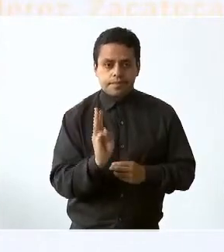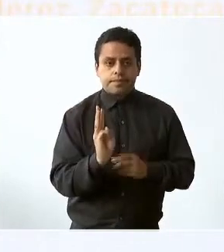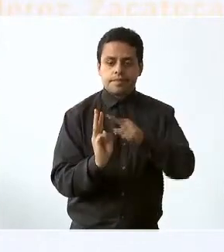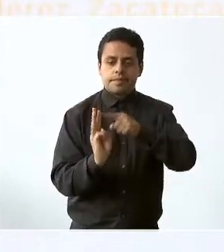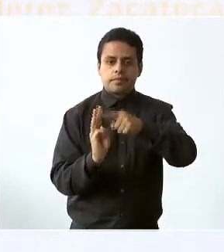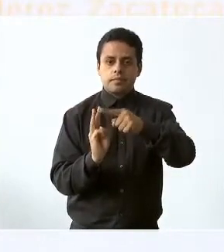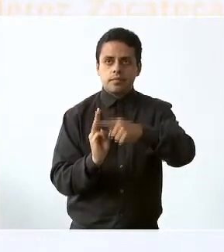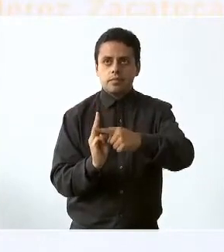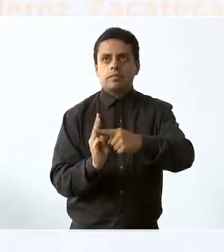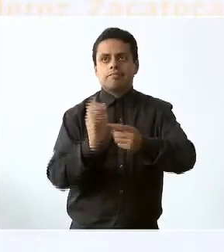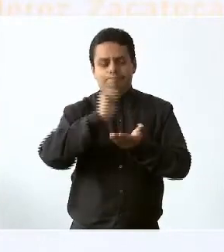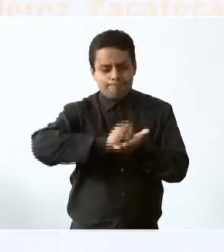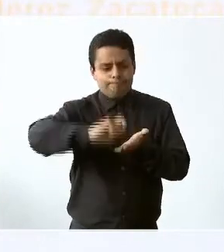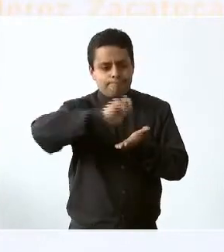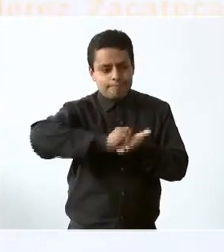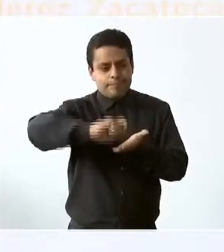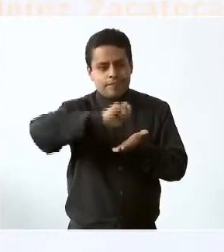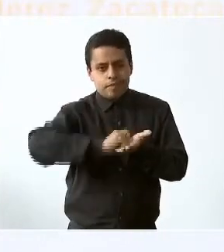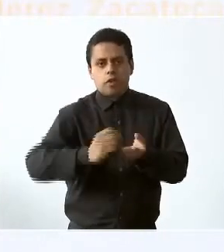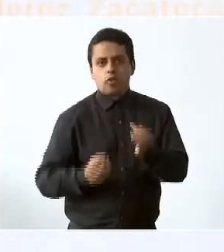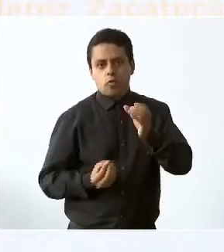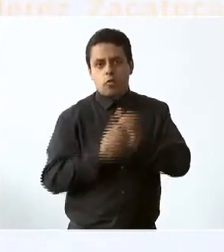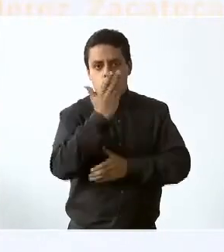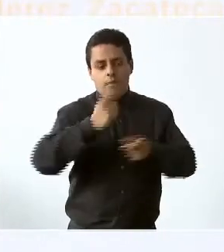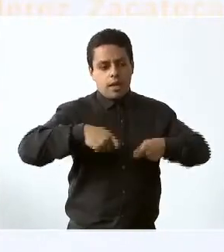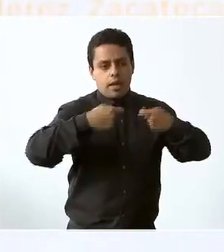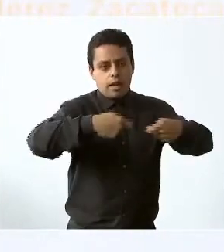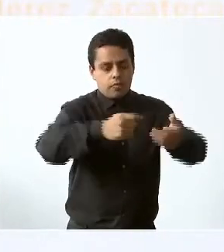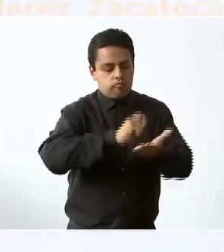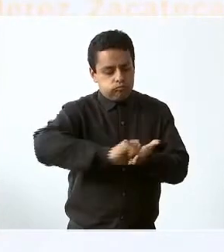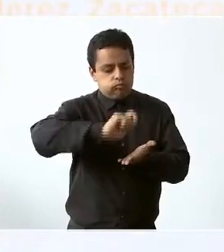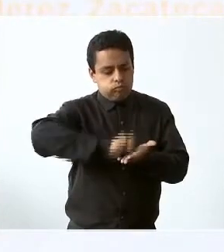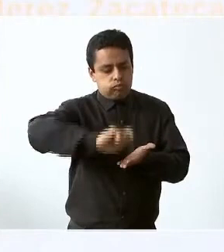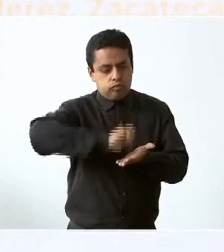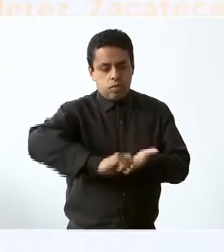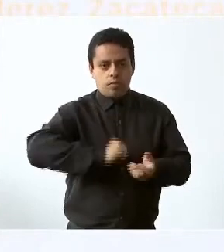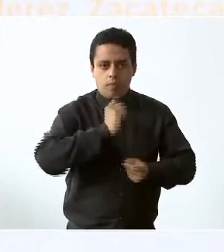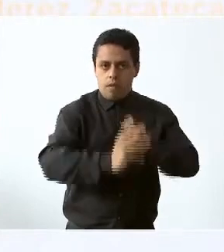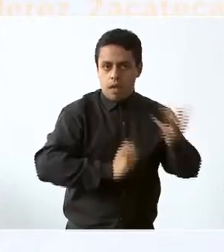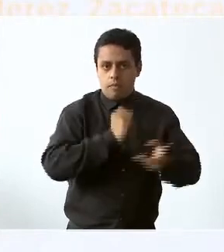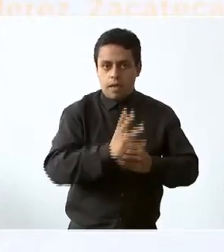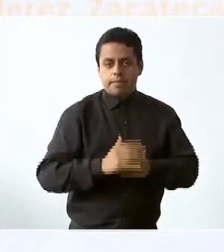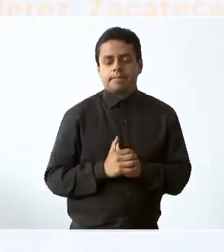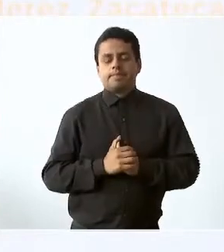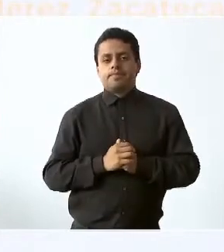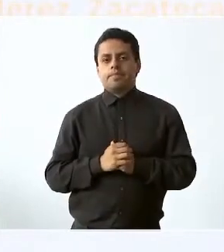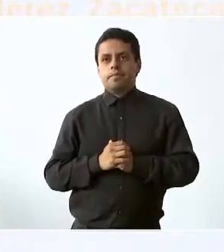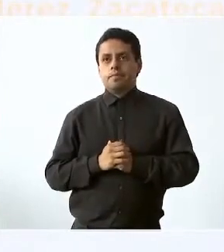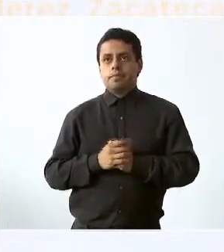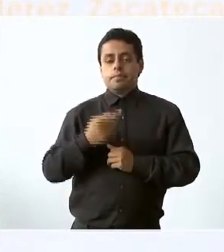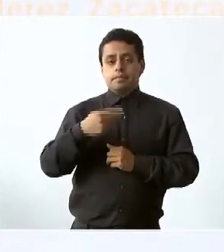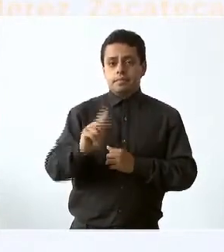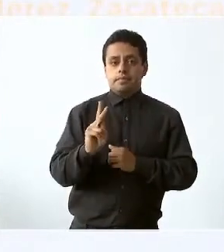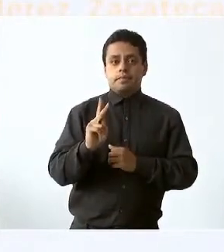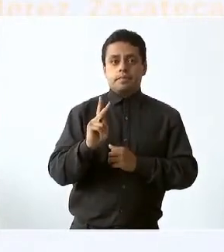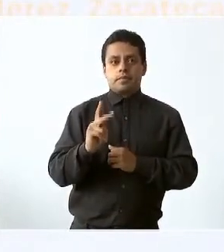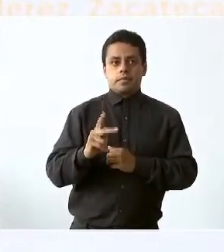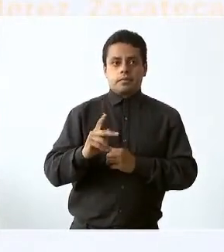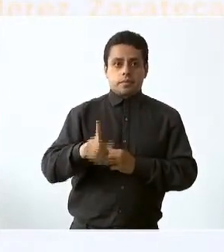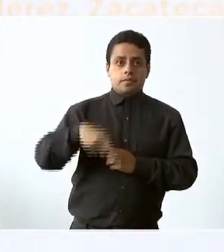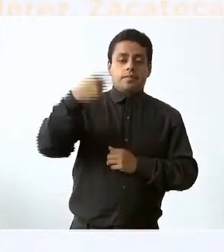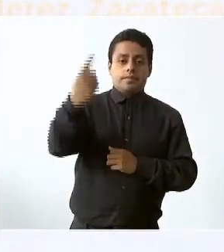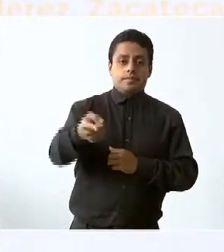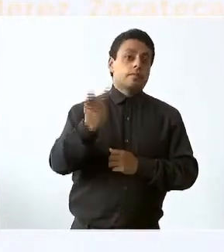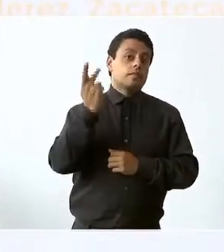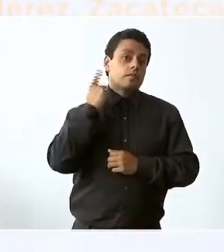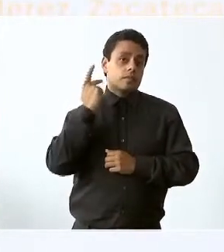Trinidad Literaria de la nueva generación. No obstante, en el terreno